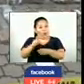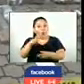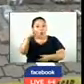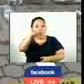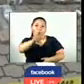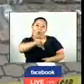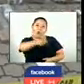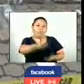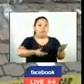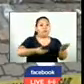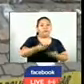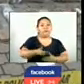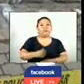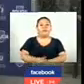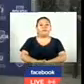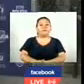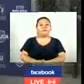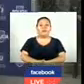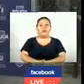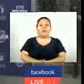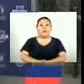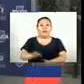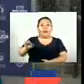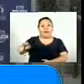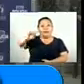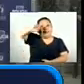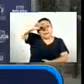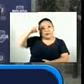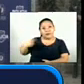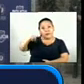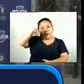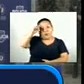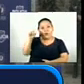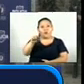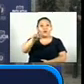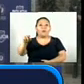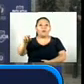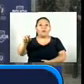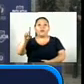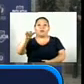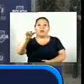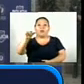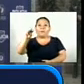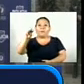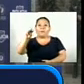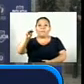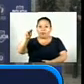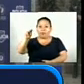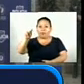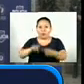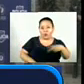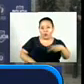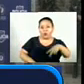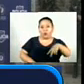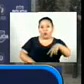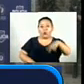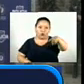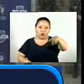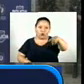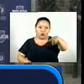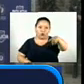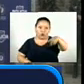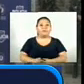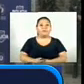comercializado en el país Este operativo Diamante 1 Diamante 2 arranca